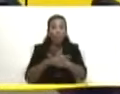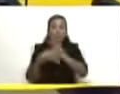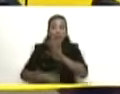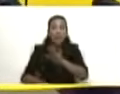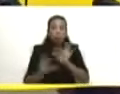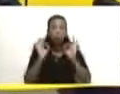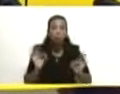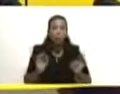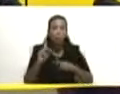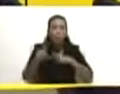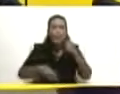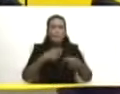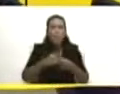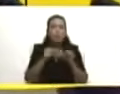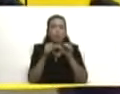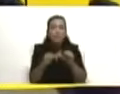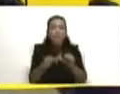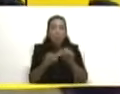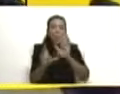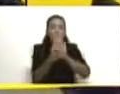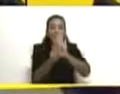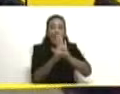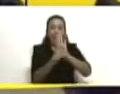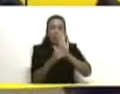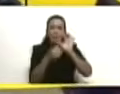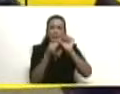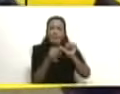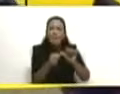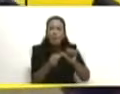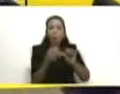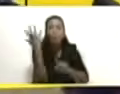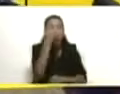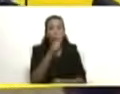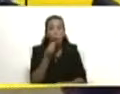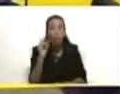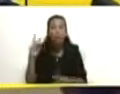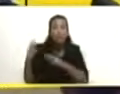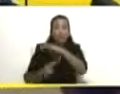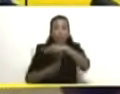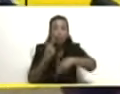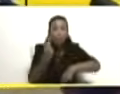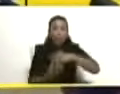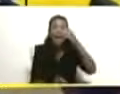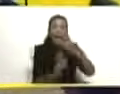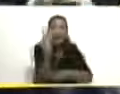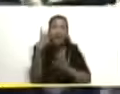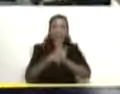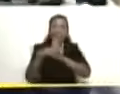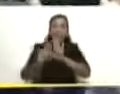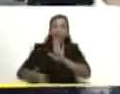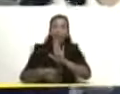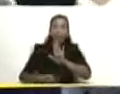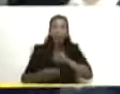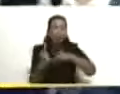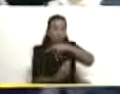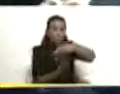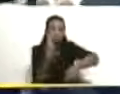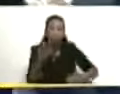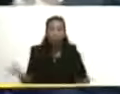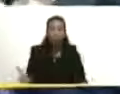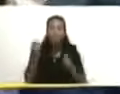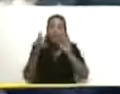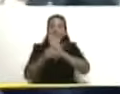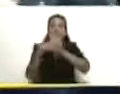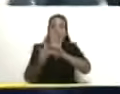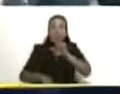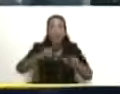queden para siempre para la juventud venezolana. La revolución crea derechos, rescata derechos,